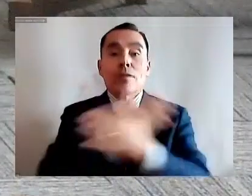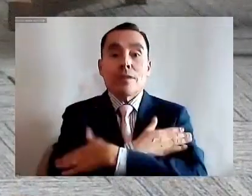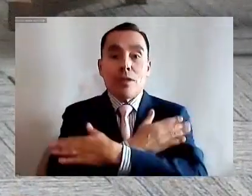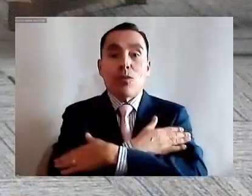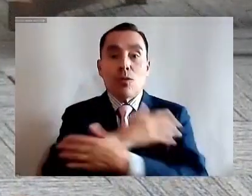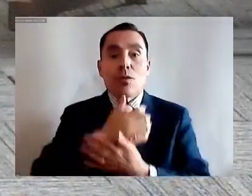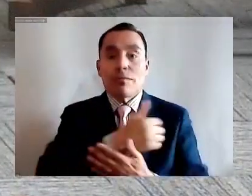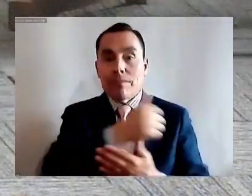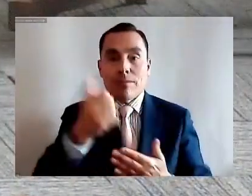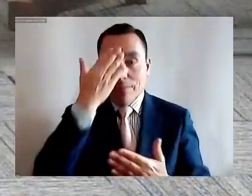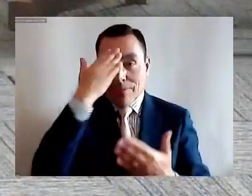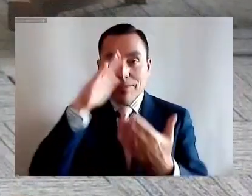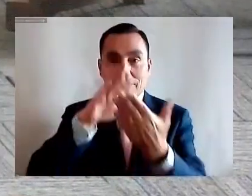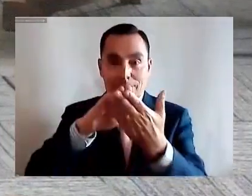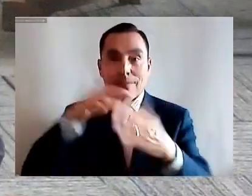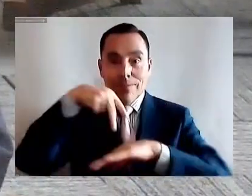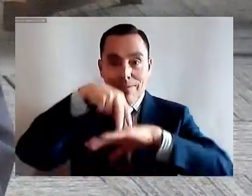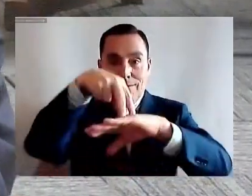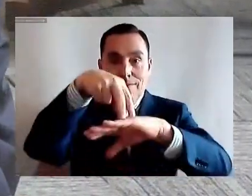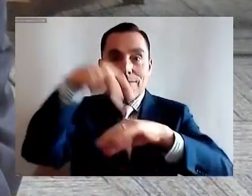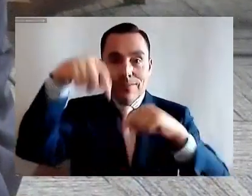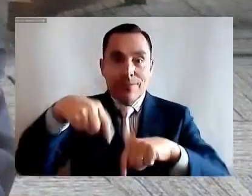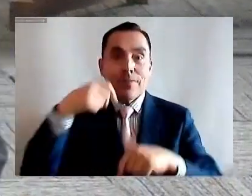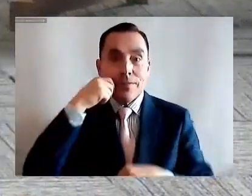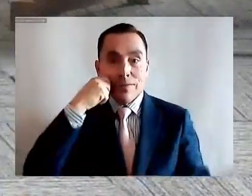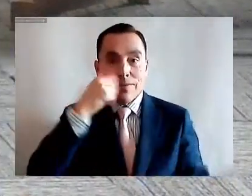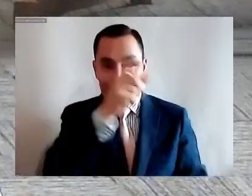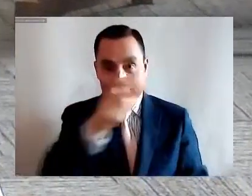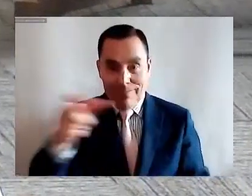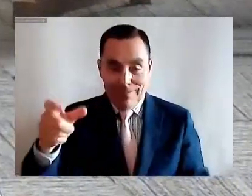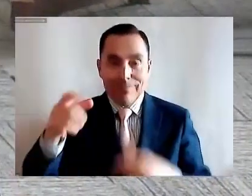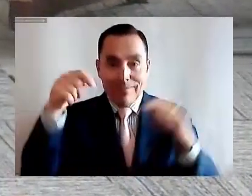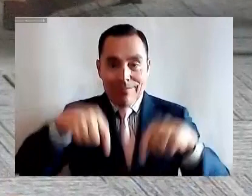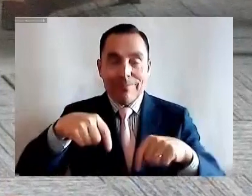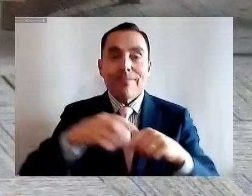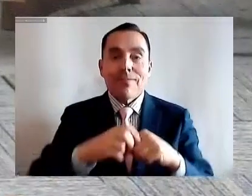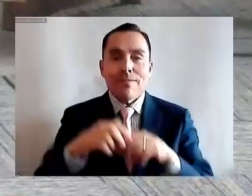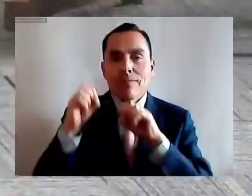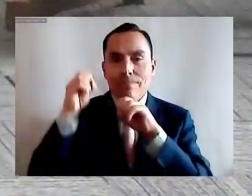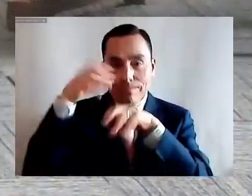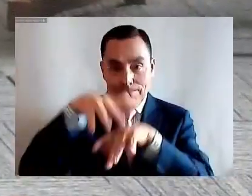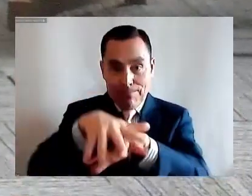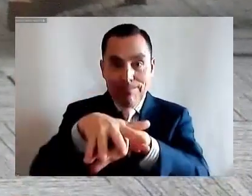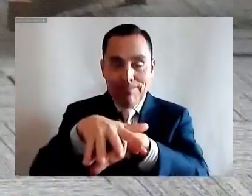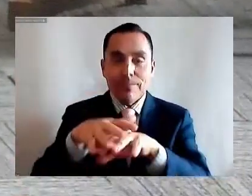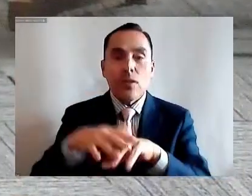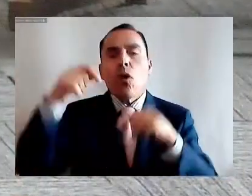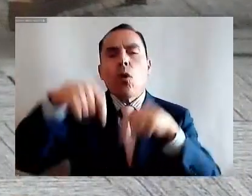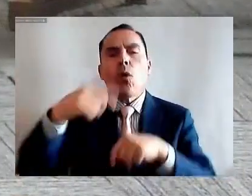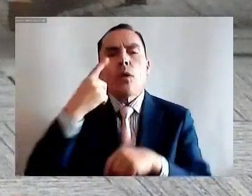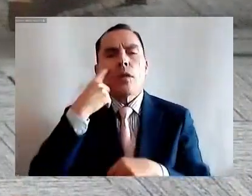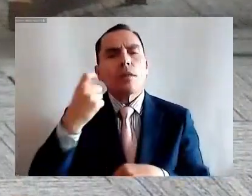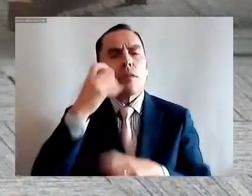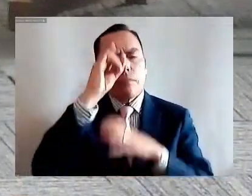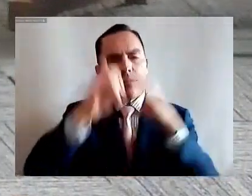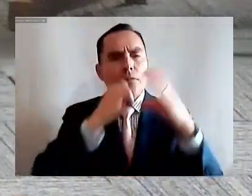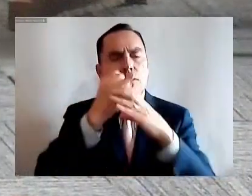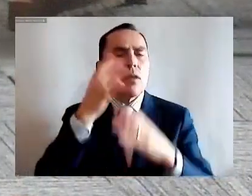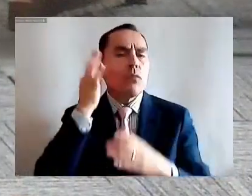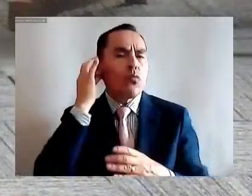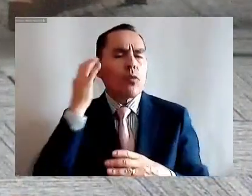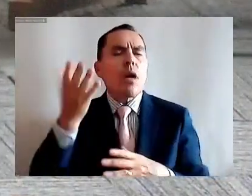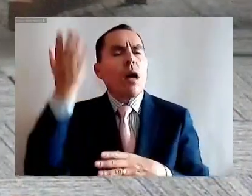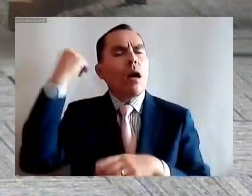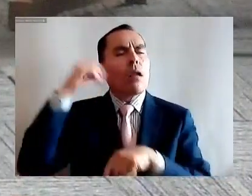seminario. El Día Internacional de la Mujer, que conmemoramos hoy, fue proclamado por